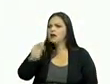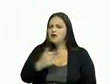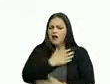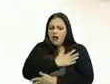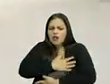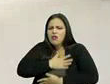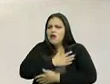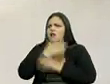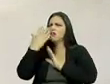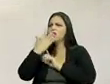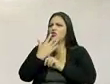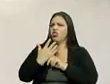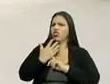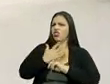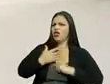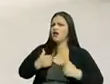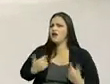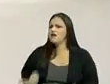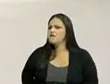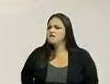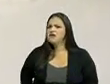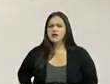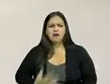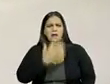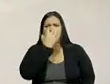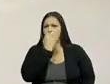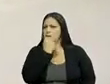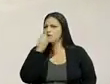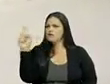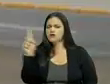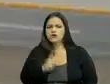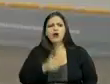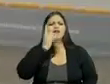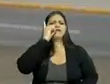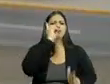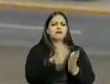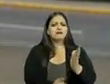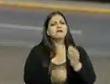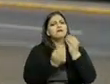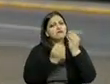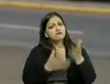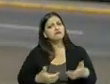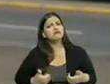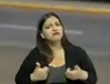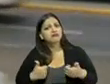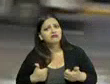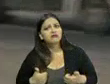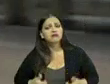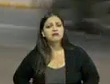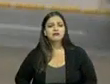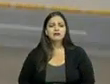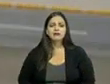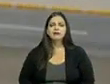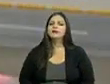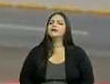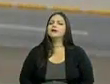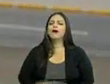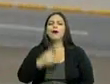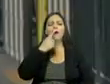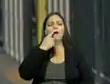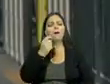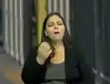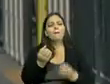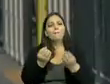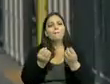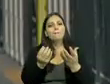¿no? Además mencionó que hay muchos casos en los que los afectados de abuso sexual dentro de la Metrovía no